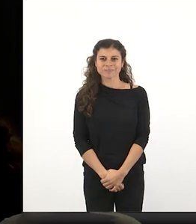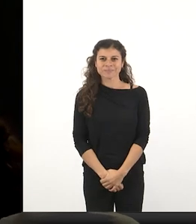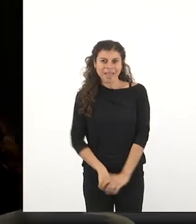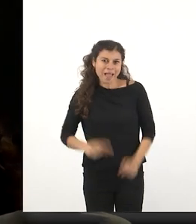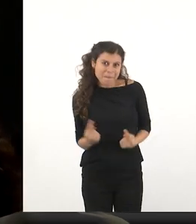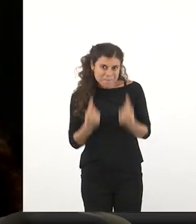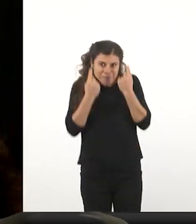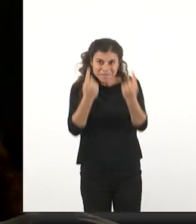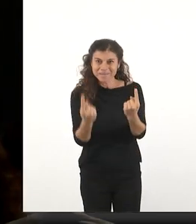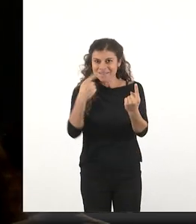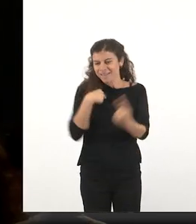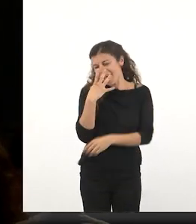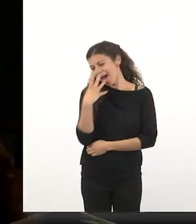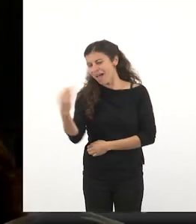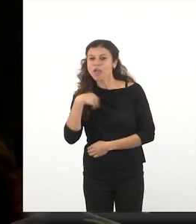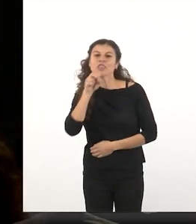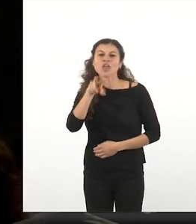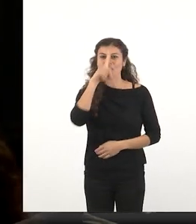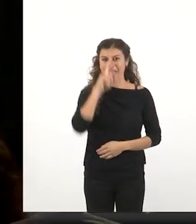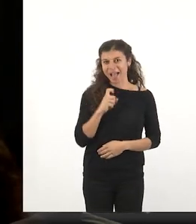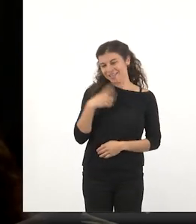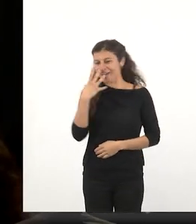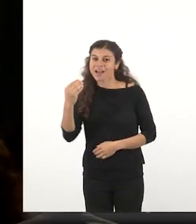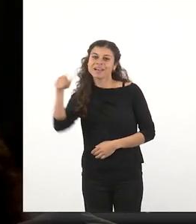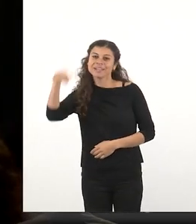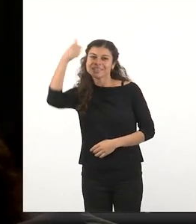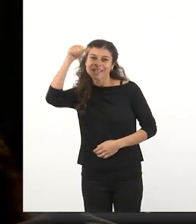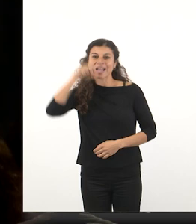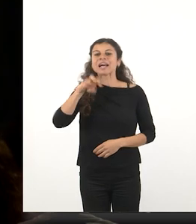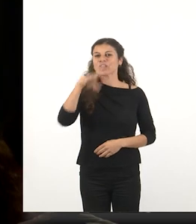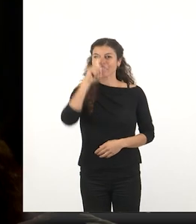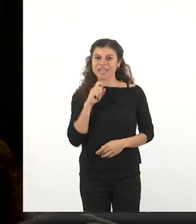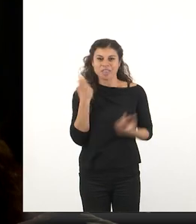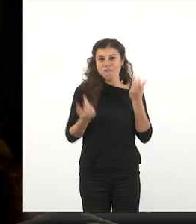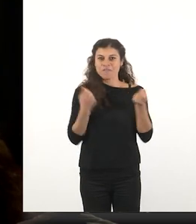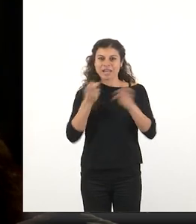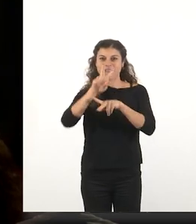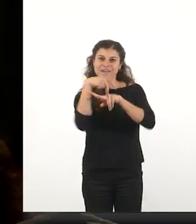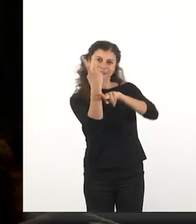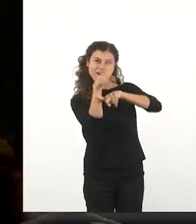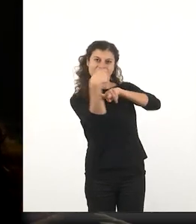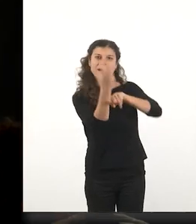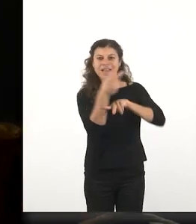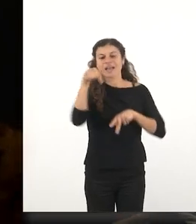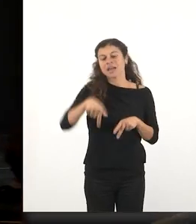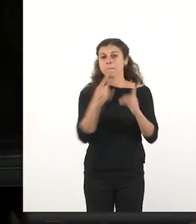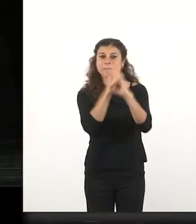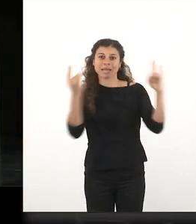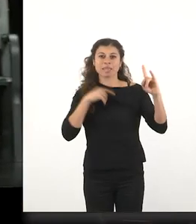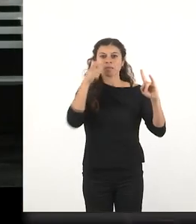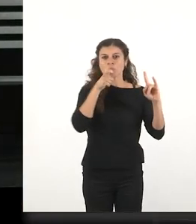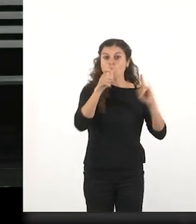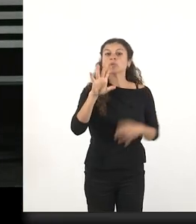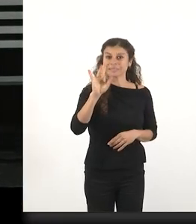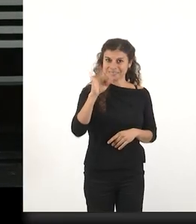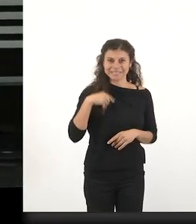La primera vez que me enamoré tenía 12 años. Me enamoré de una chica de 14 años que bailaba breakdance en el parque de mi pueblo. ¿Se han escuchado bien? Tenía 12 años, ¿eh?